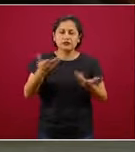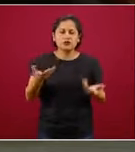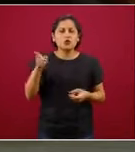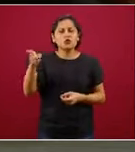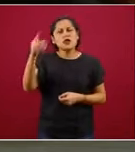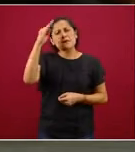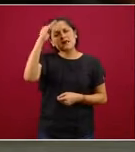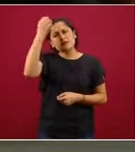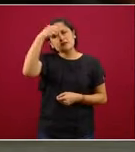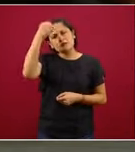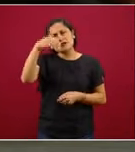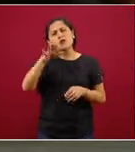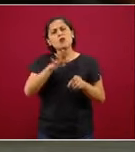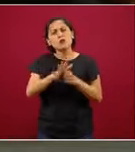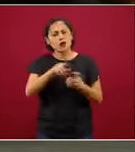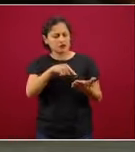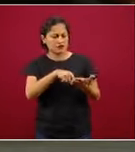de